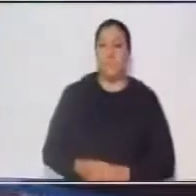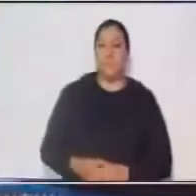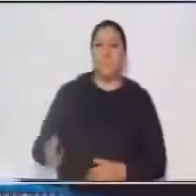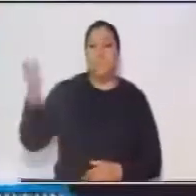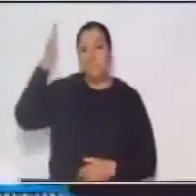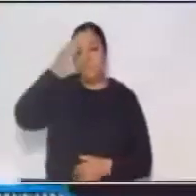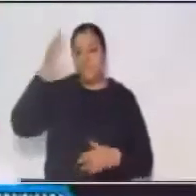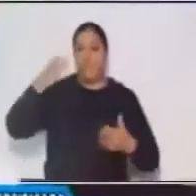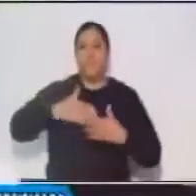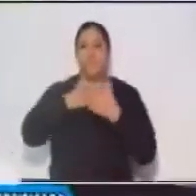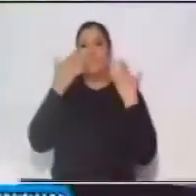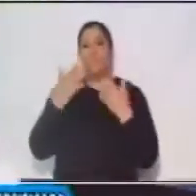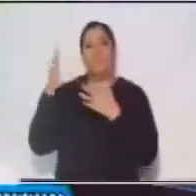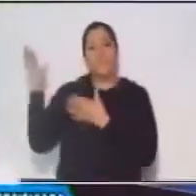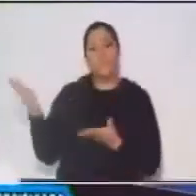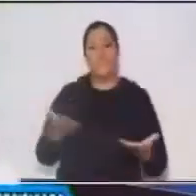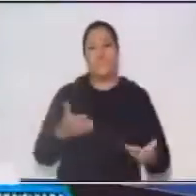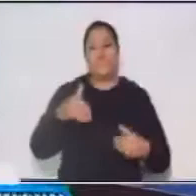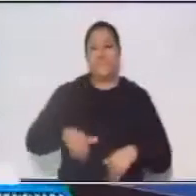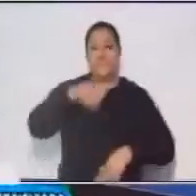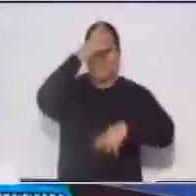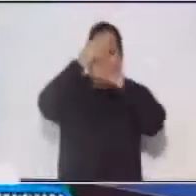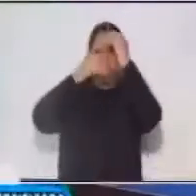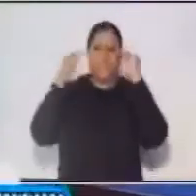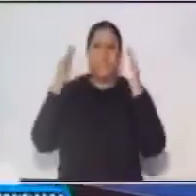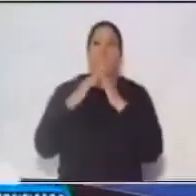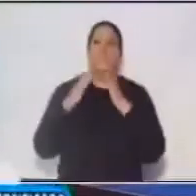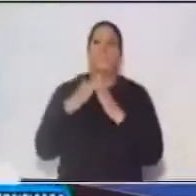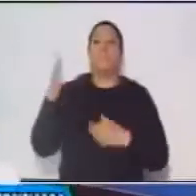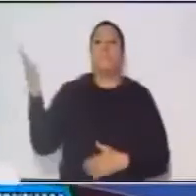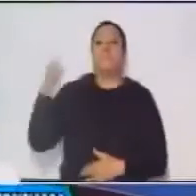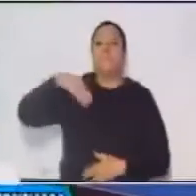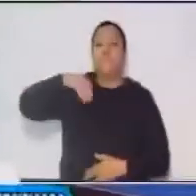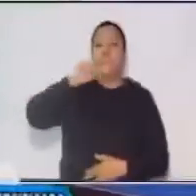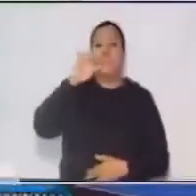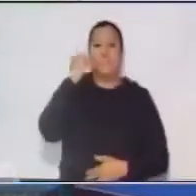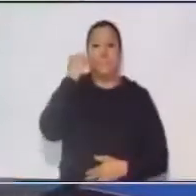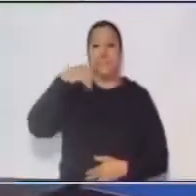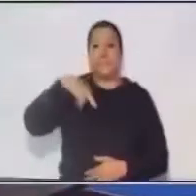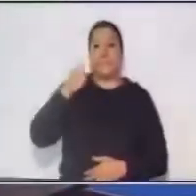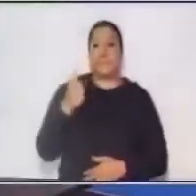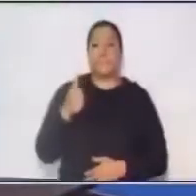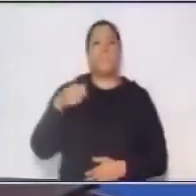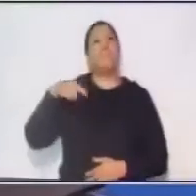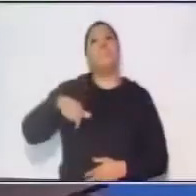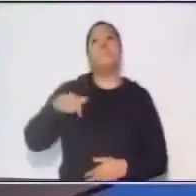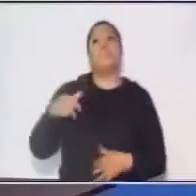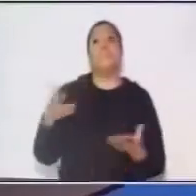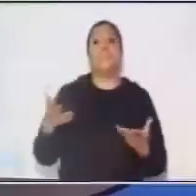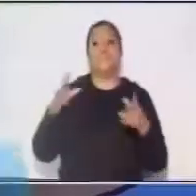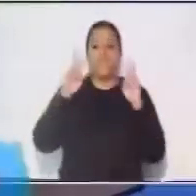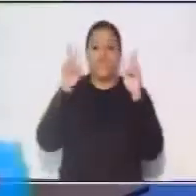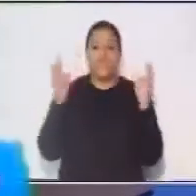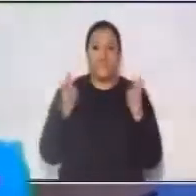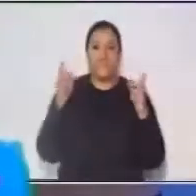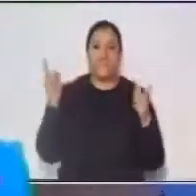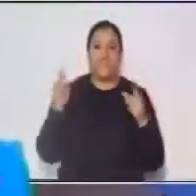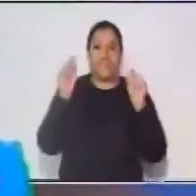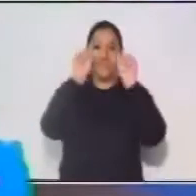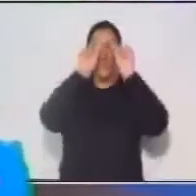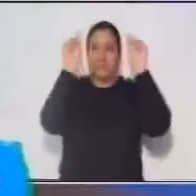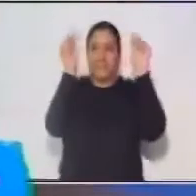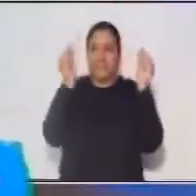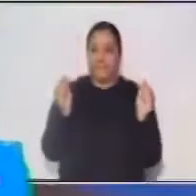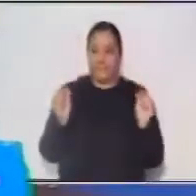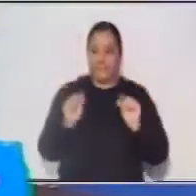Bienvenido a este espacio educativo Aprende en Casa. Soy Marina Palala y en esta oportunidad desarrollaré el tema de perímetro y